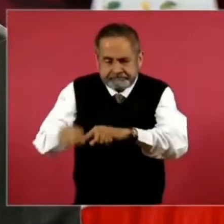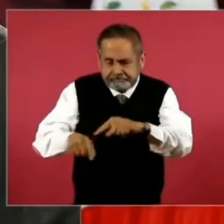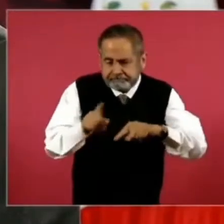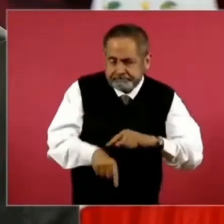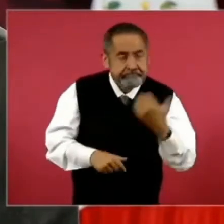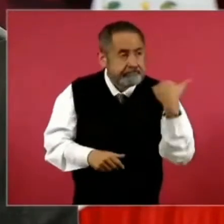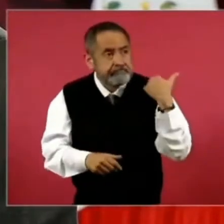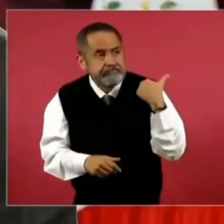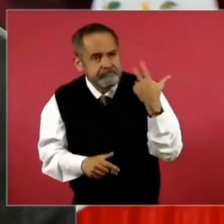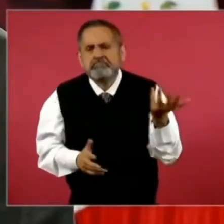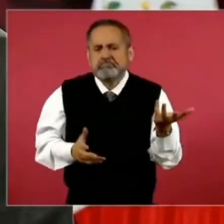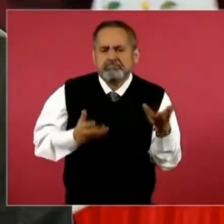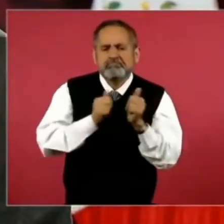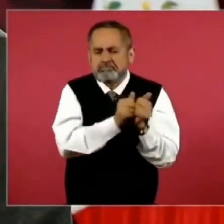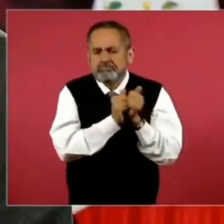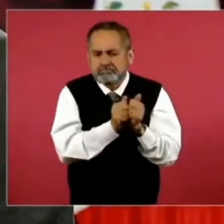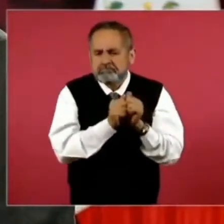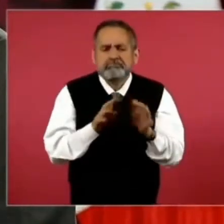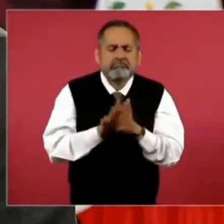por